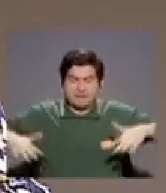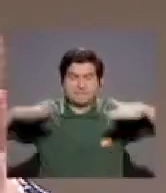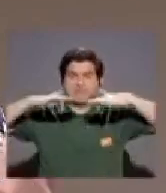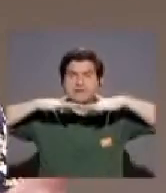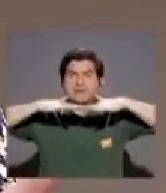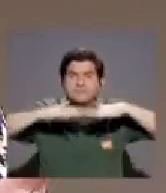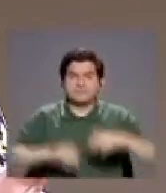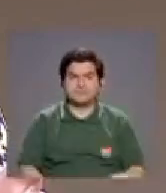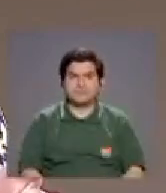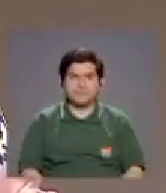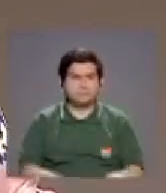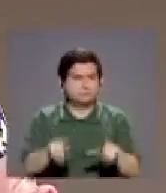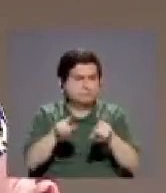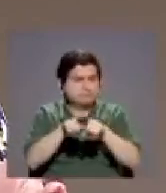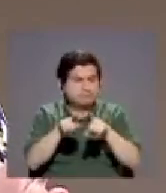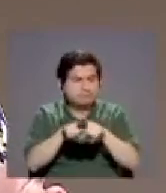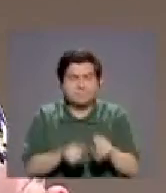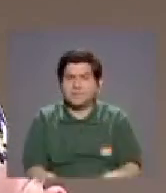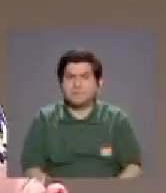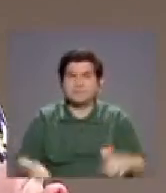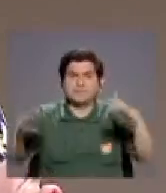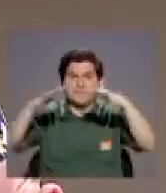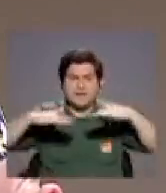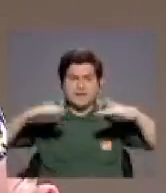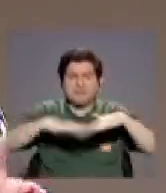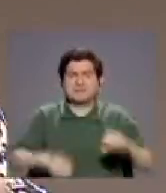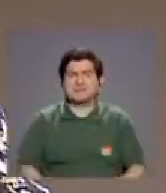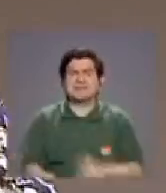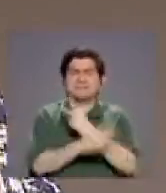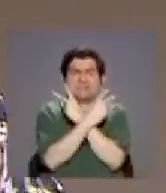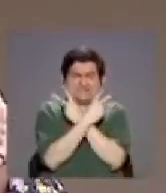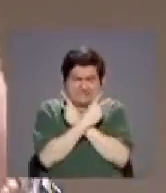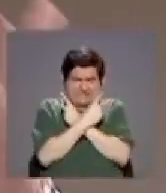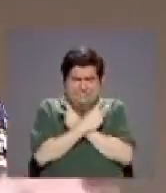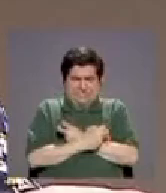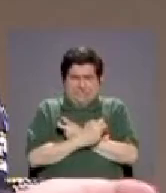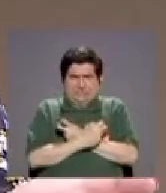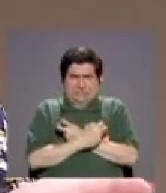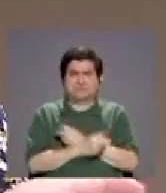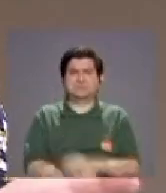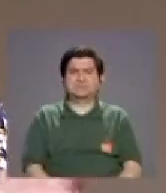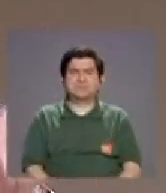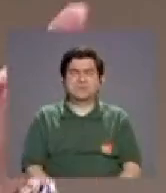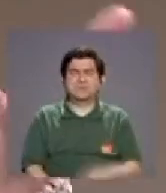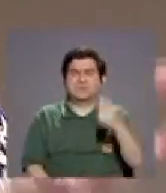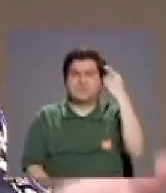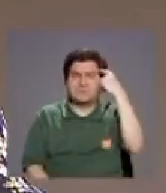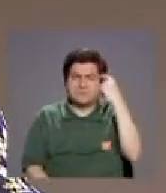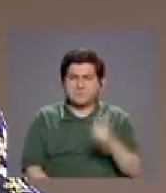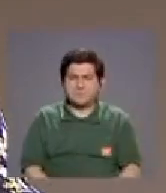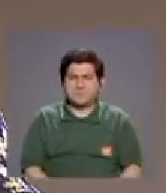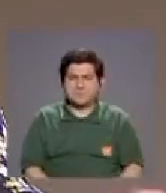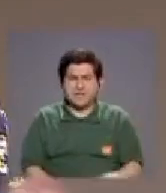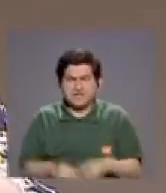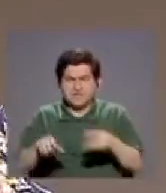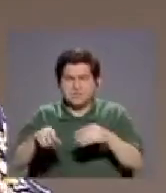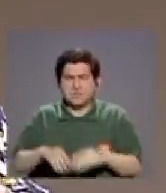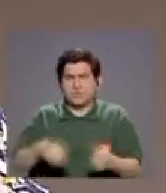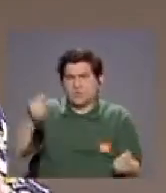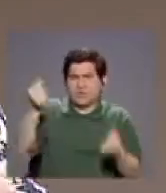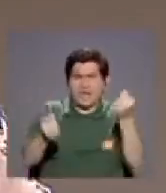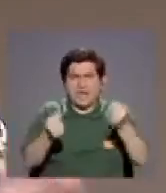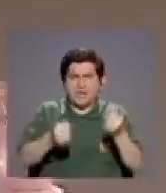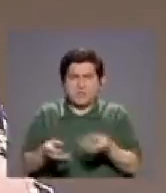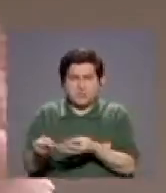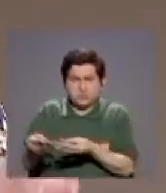la exposición a ambientes tóxicos, por ejemplo, el escape de los automóviles